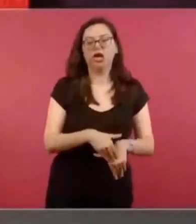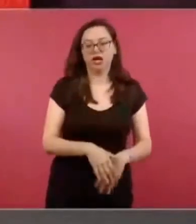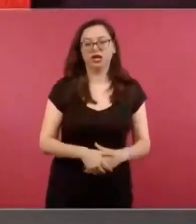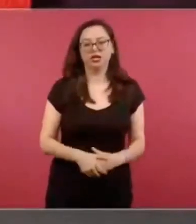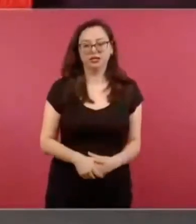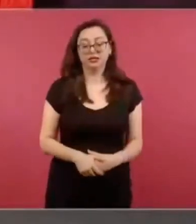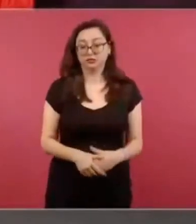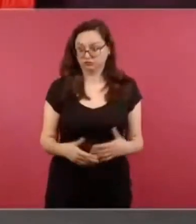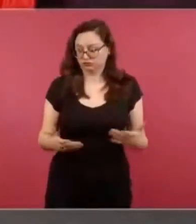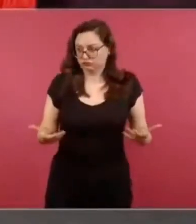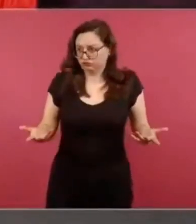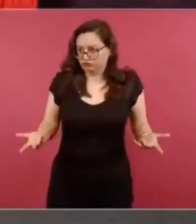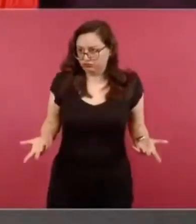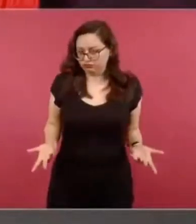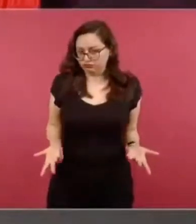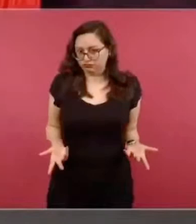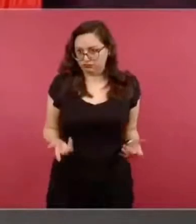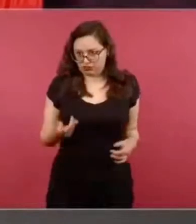Hay quienes